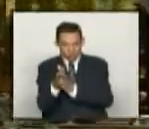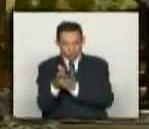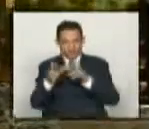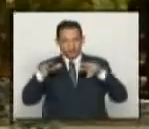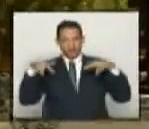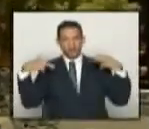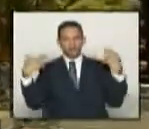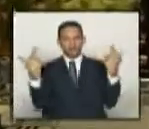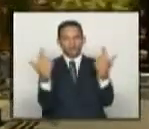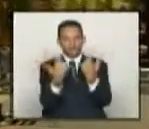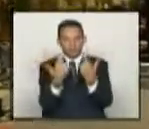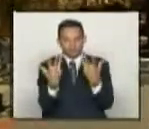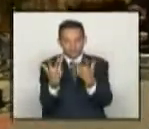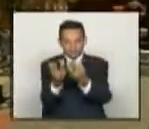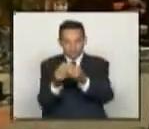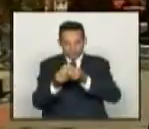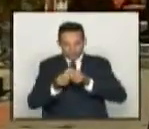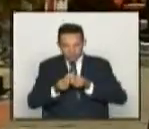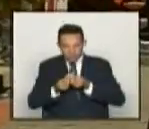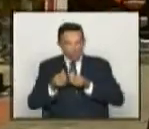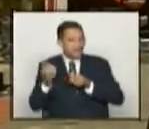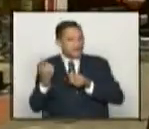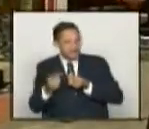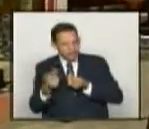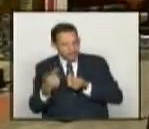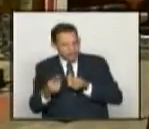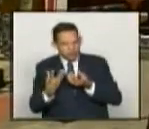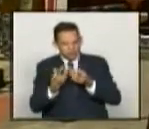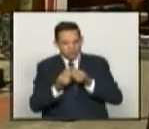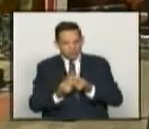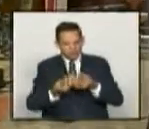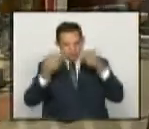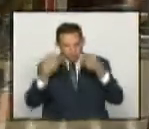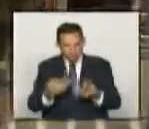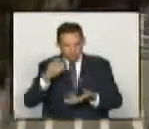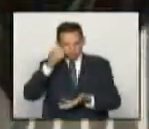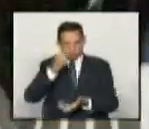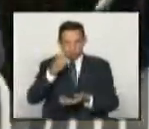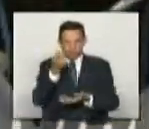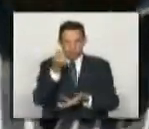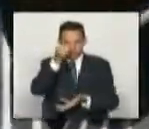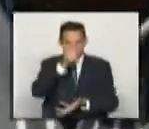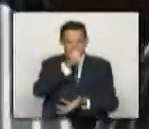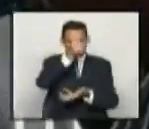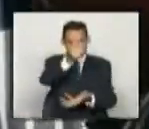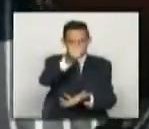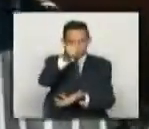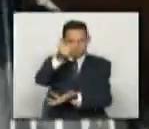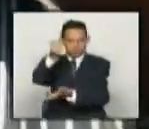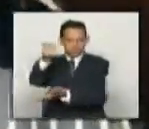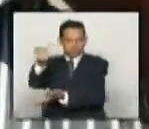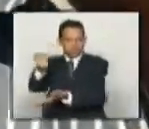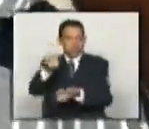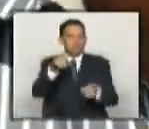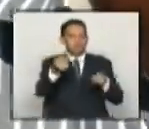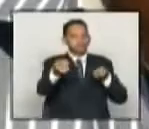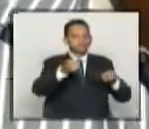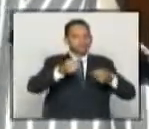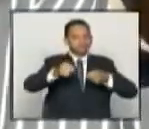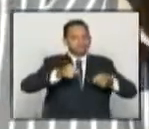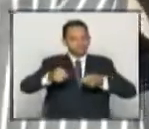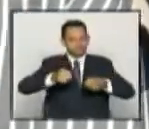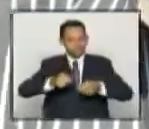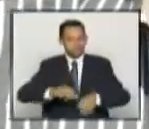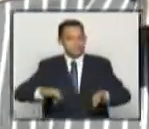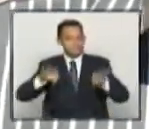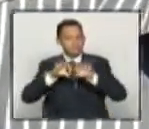reunión que no todo requiere recursos, dinero, muchas cosas son gestiones que hay que hacerle a los ciudadanos ante los